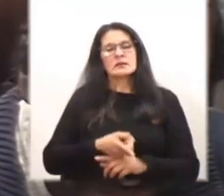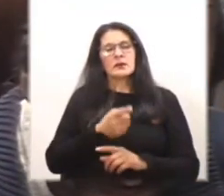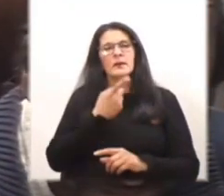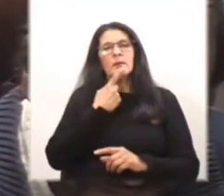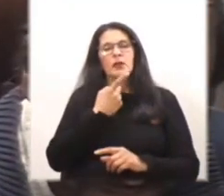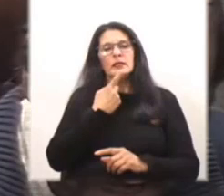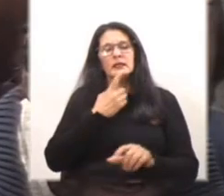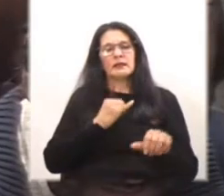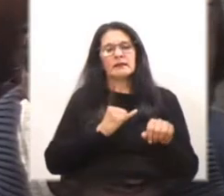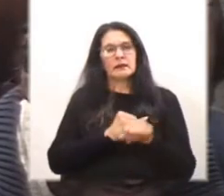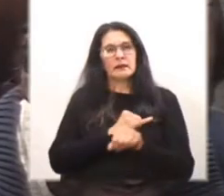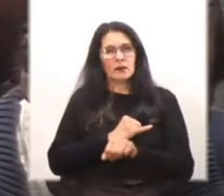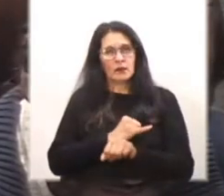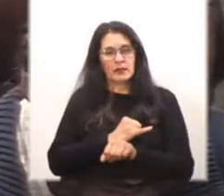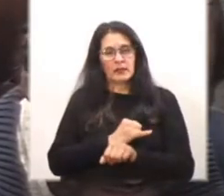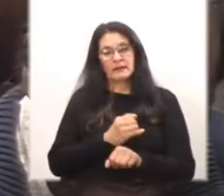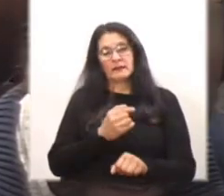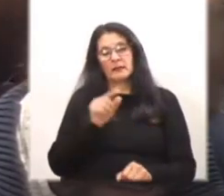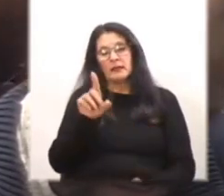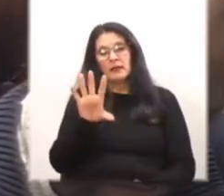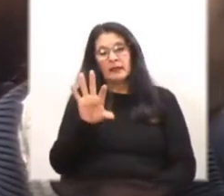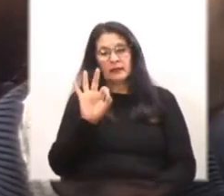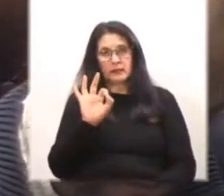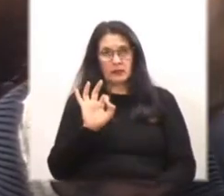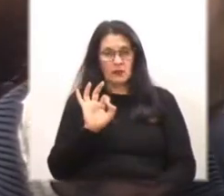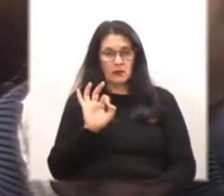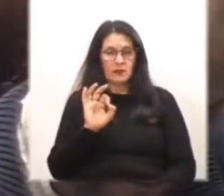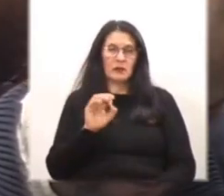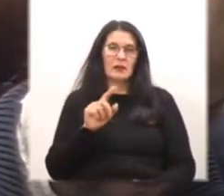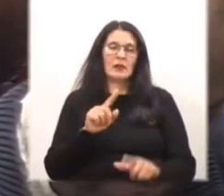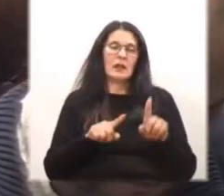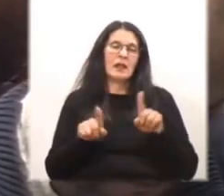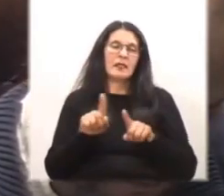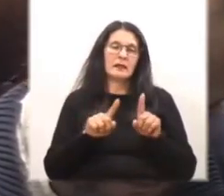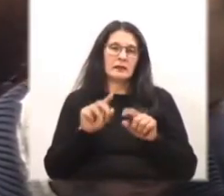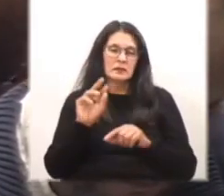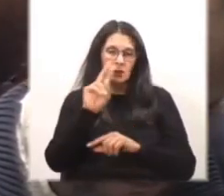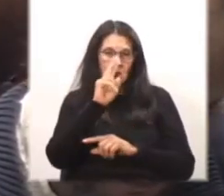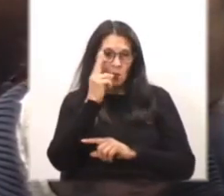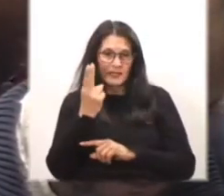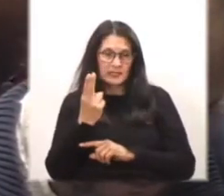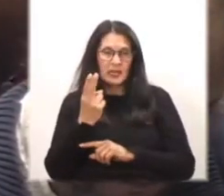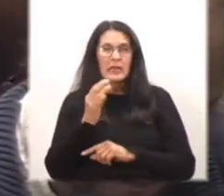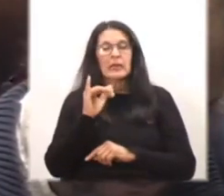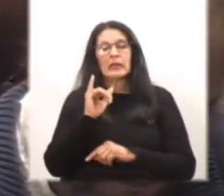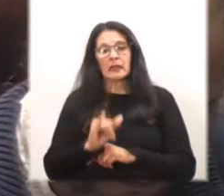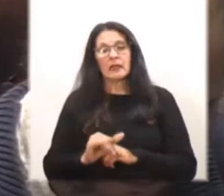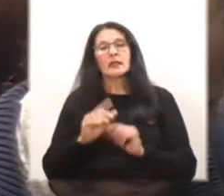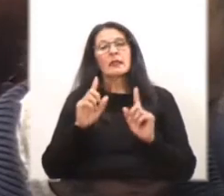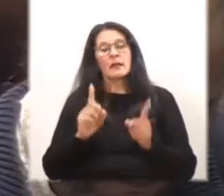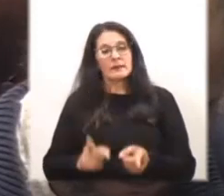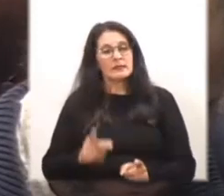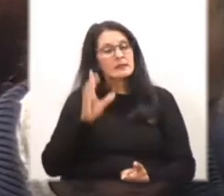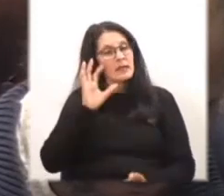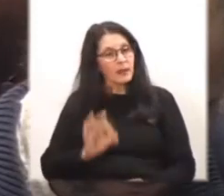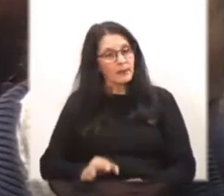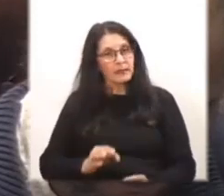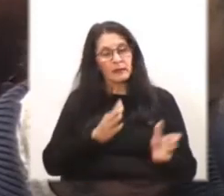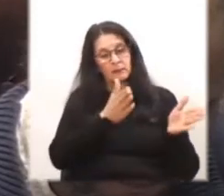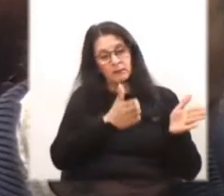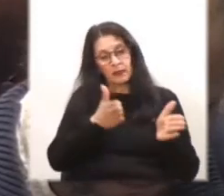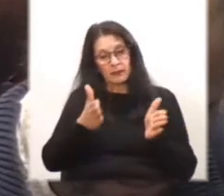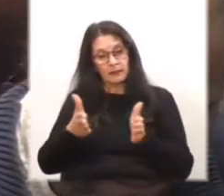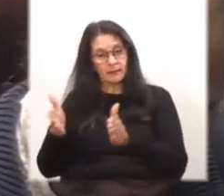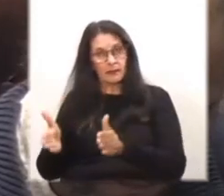erróneas que a nuestro entender tomó la delegación uruguaya. Y también sabemos separar los tantos